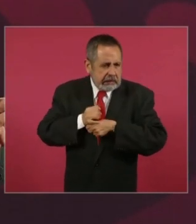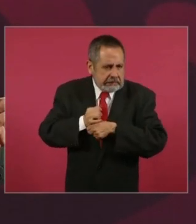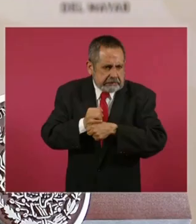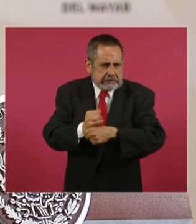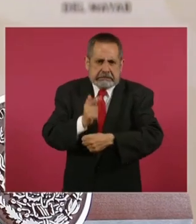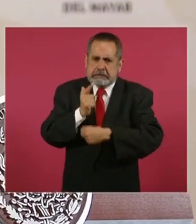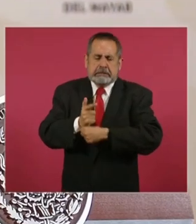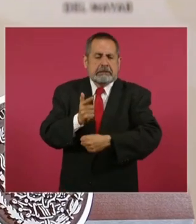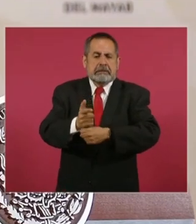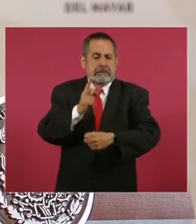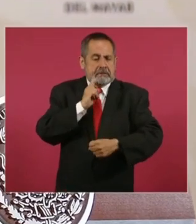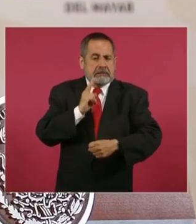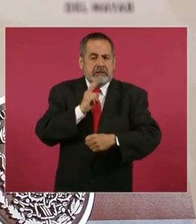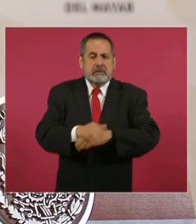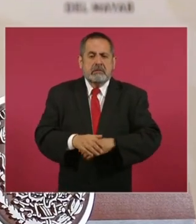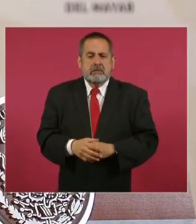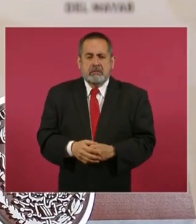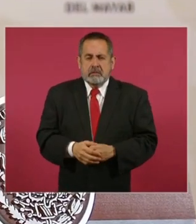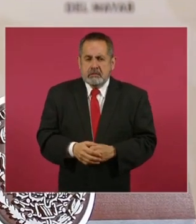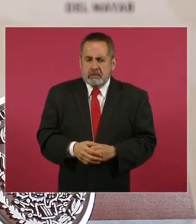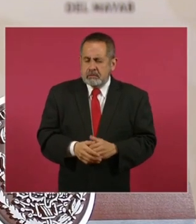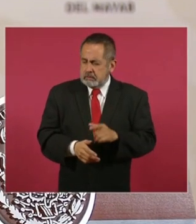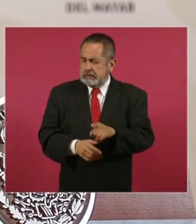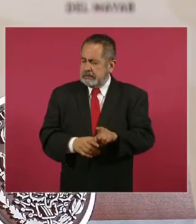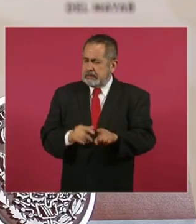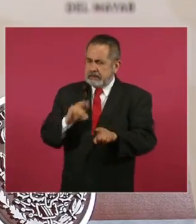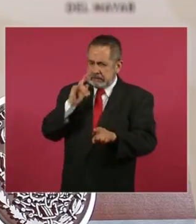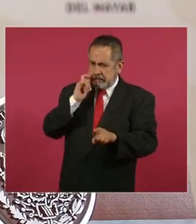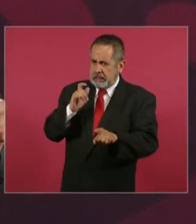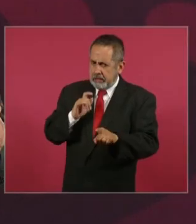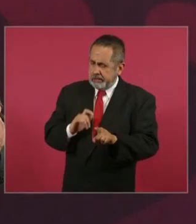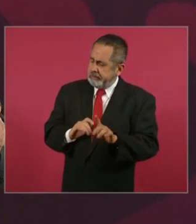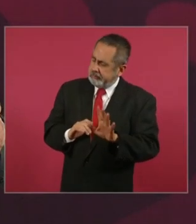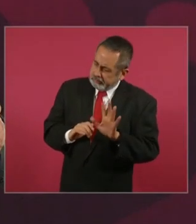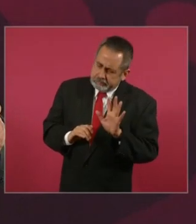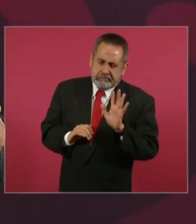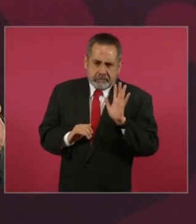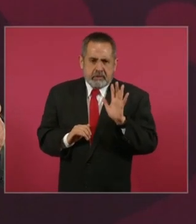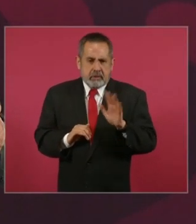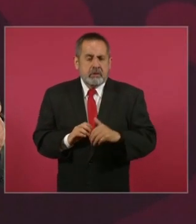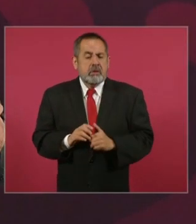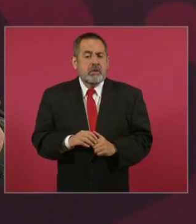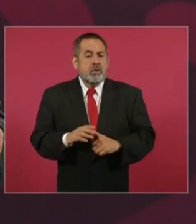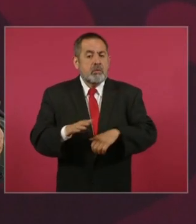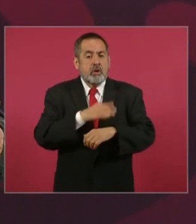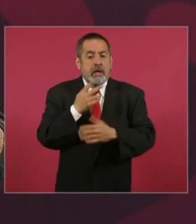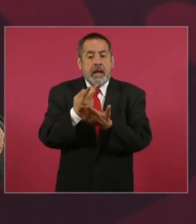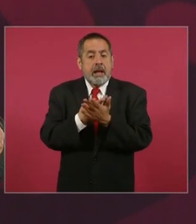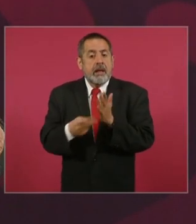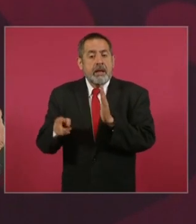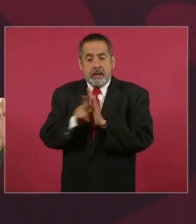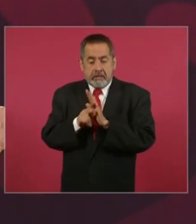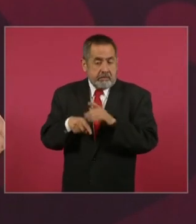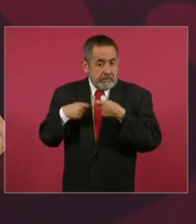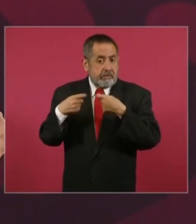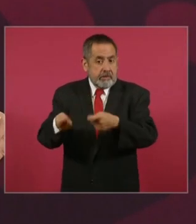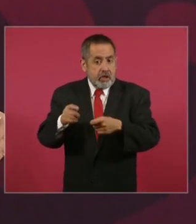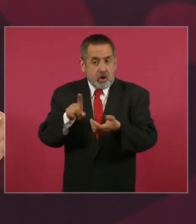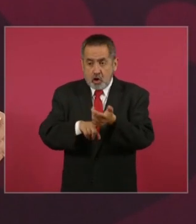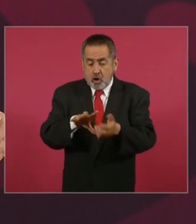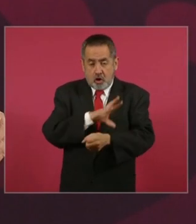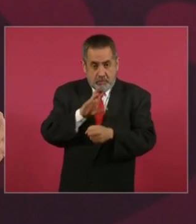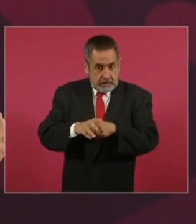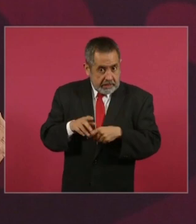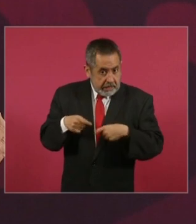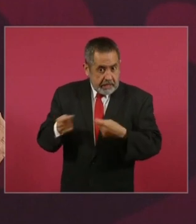investigación correspondiente. Está raro, porque toda la masificación que se está llevando a